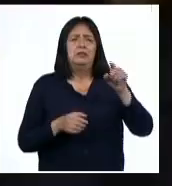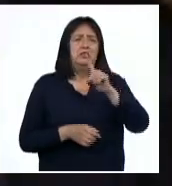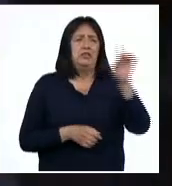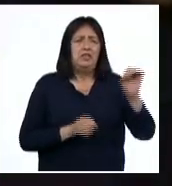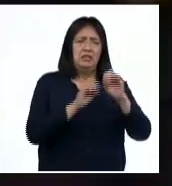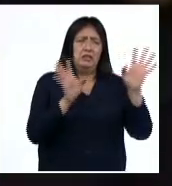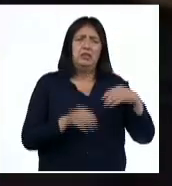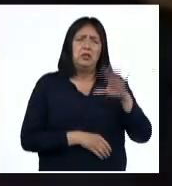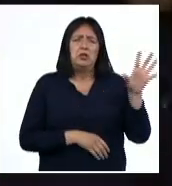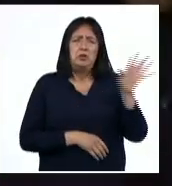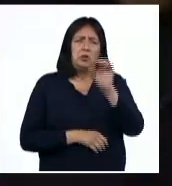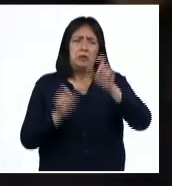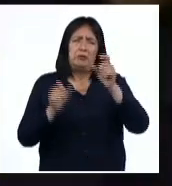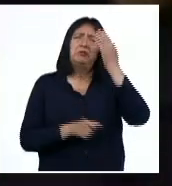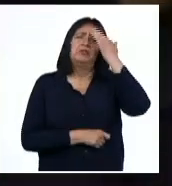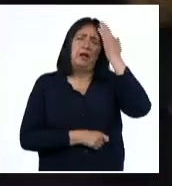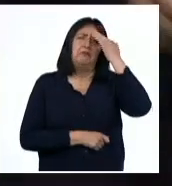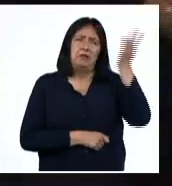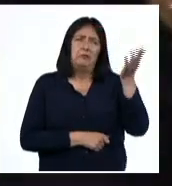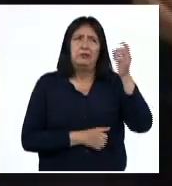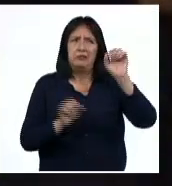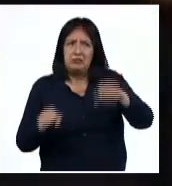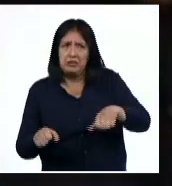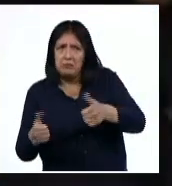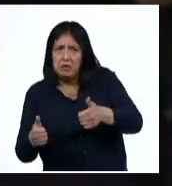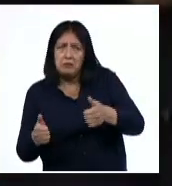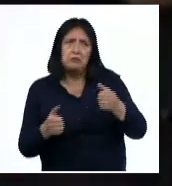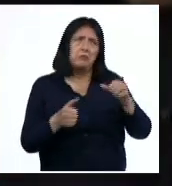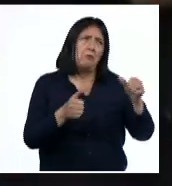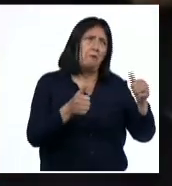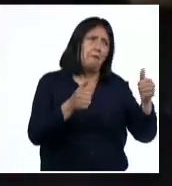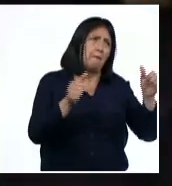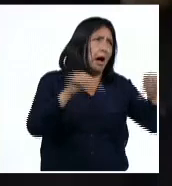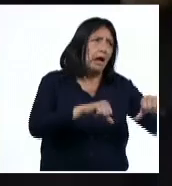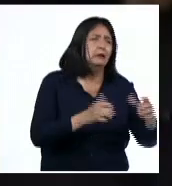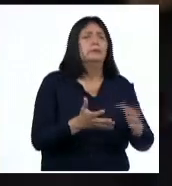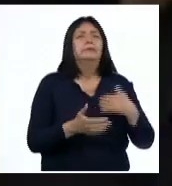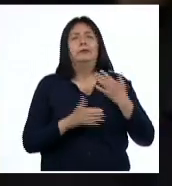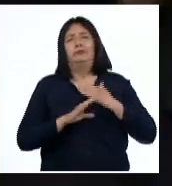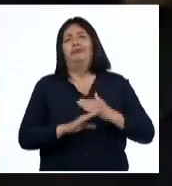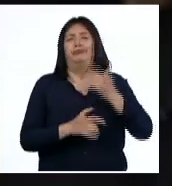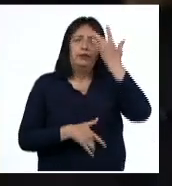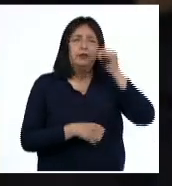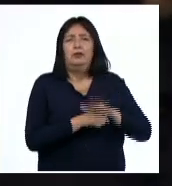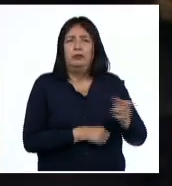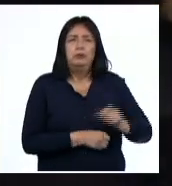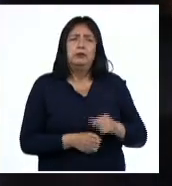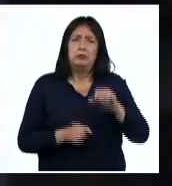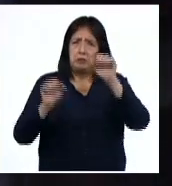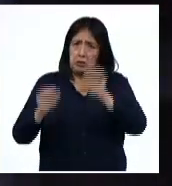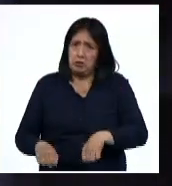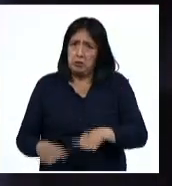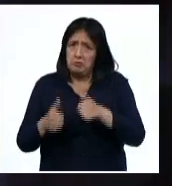días todos conocemos qué funciona y qué no funciona para poder combatir el COVID. Las cosas que